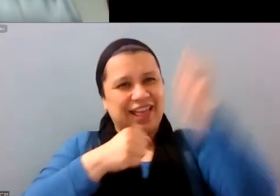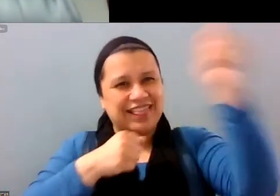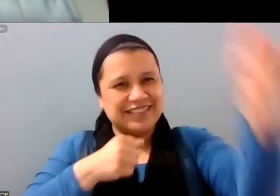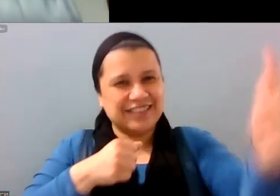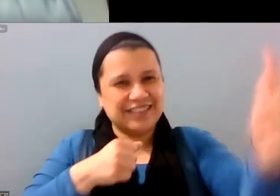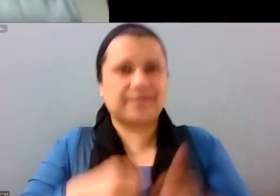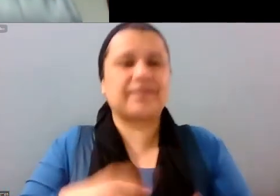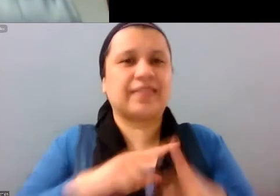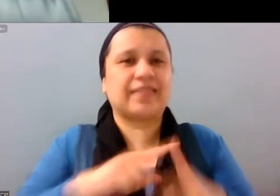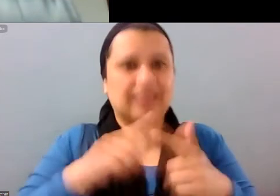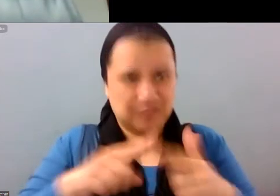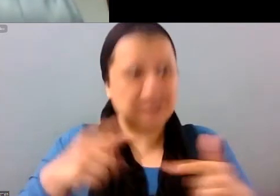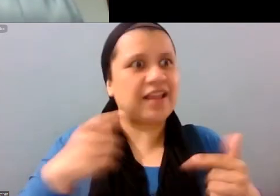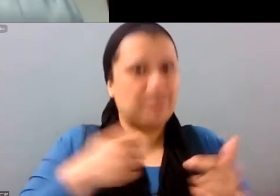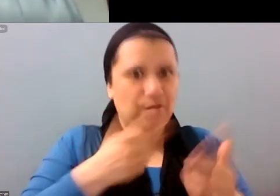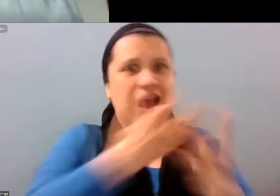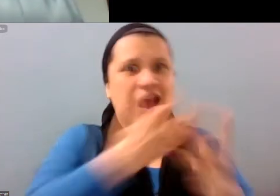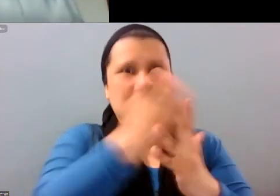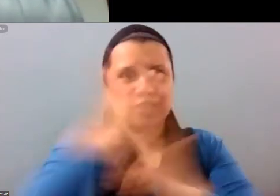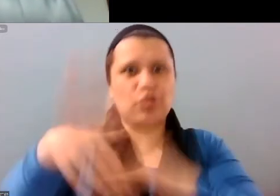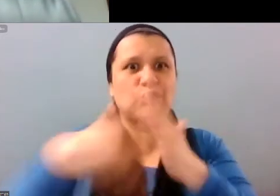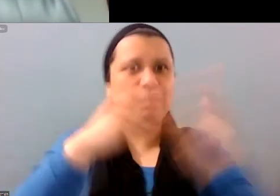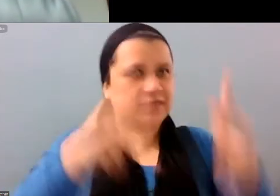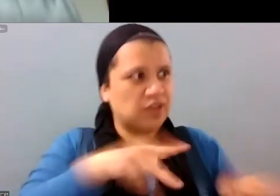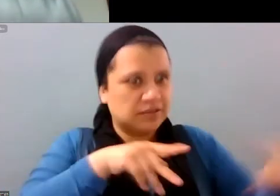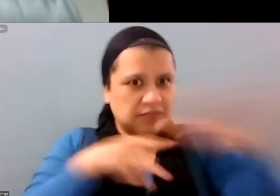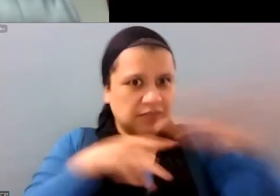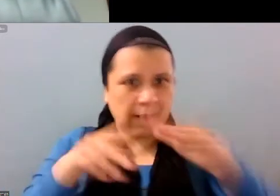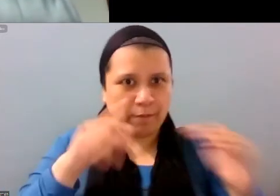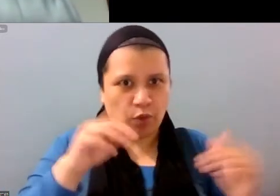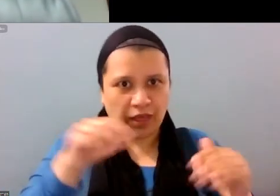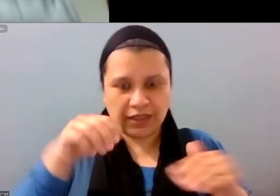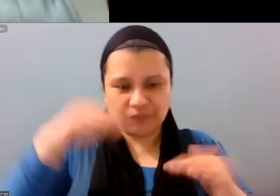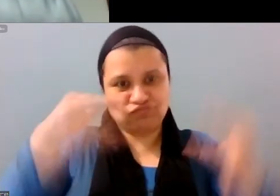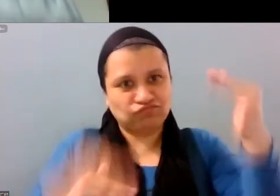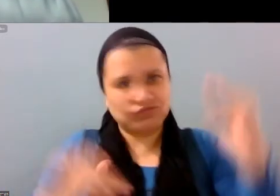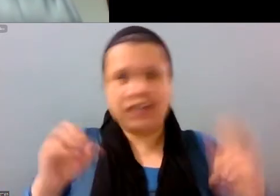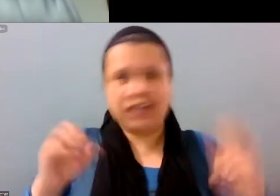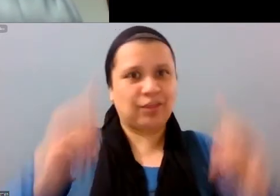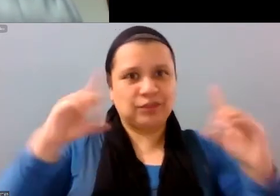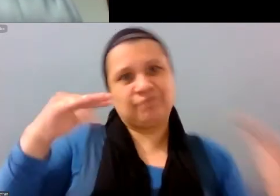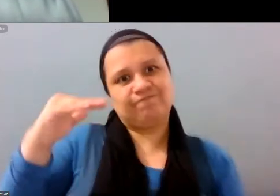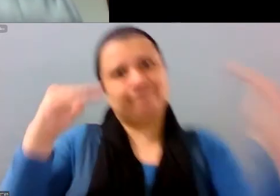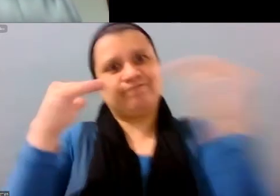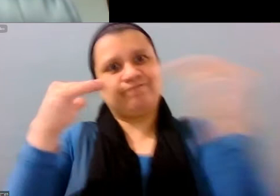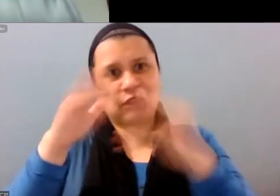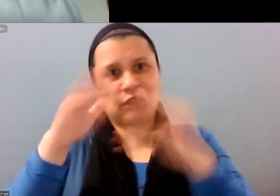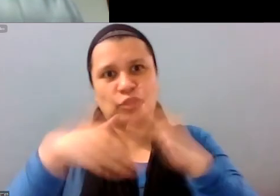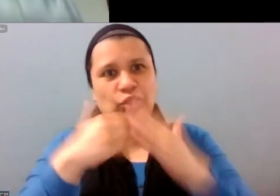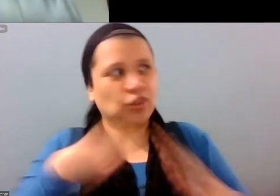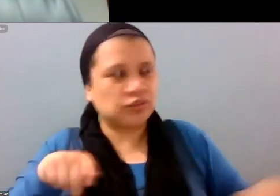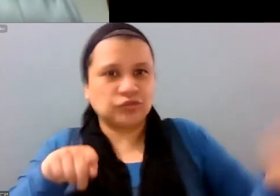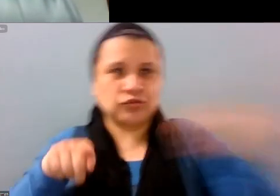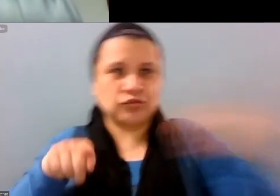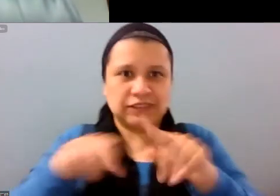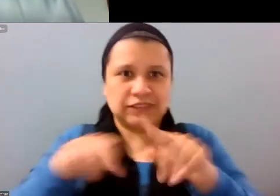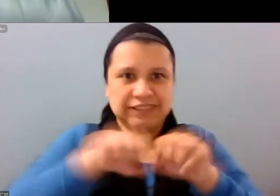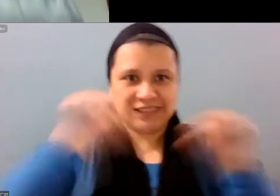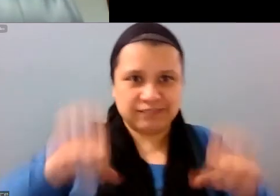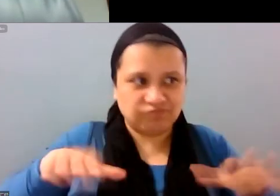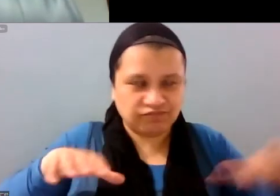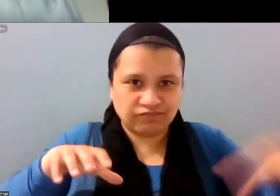a todas las personas dentro del país para igualar las condiciones de aprendizaje para las personas también en los distintos territorios para mejorar